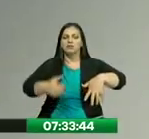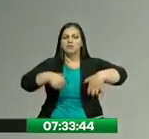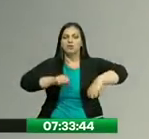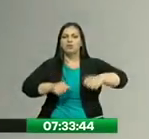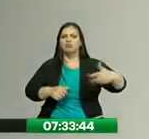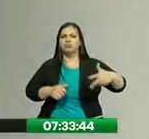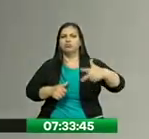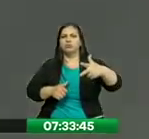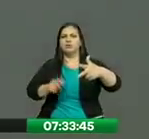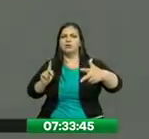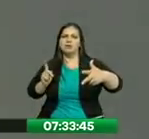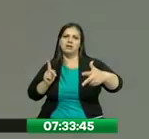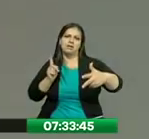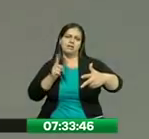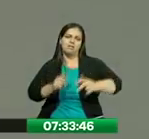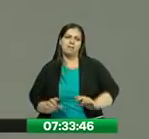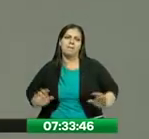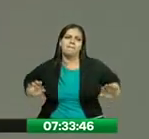motocicleta.